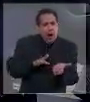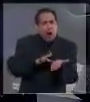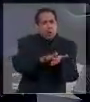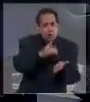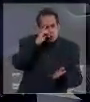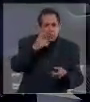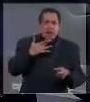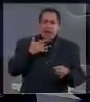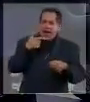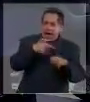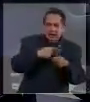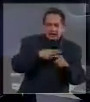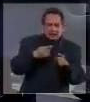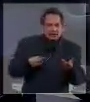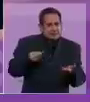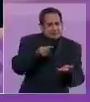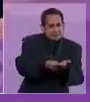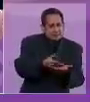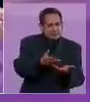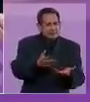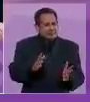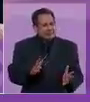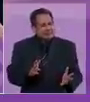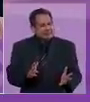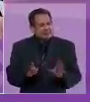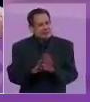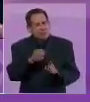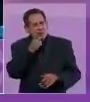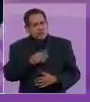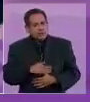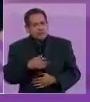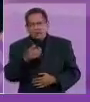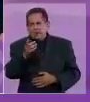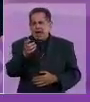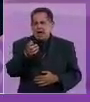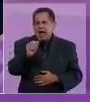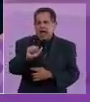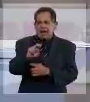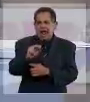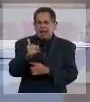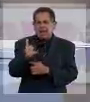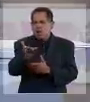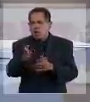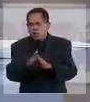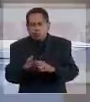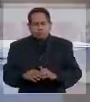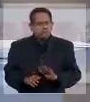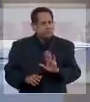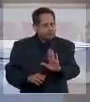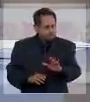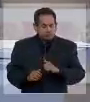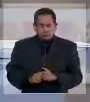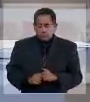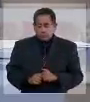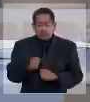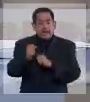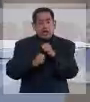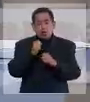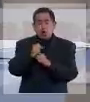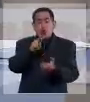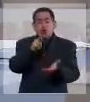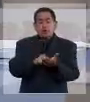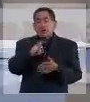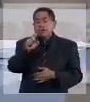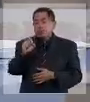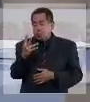candidato Anaya, por ejemplo? Con mucho gusto. Sí, por supuesto que a partir de 2024 que un vehículo eléctrico va a costar lo